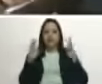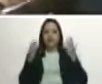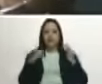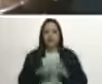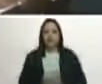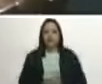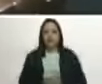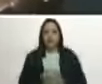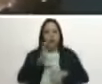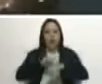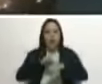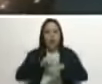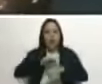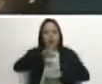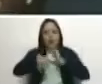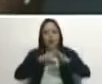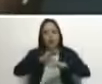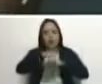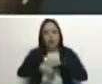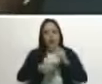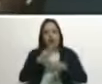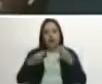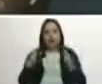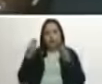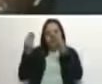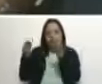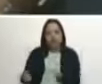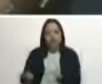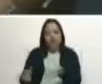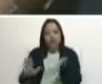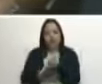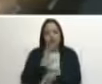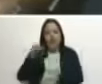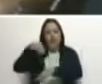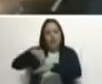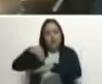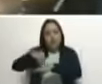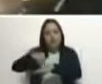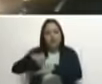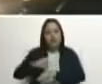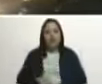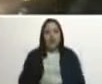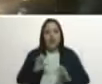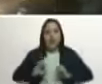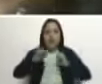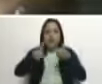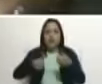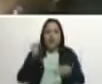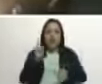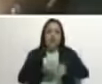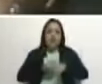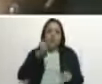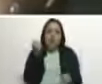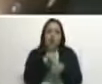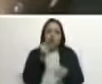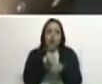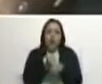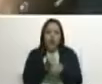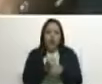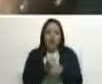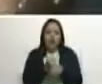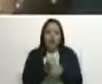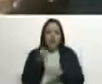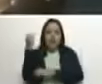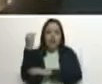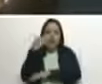Del doctor Jorge Rodríguez, quien hace entrega entonces de la notificación donde se inicia el periodo de sesiones